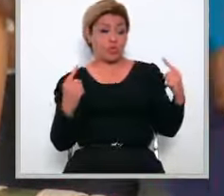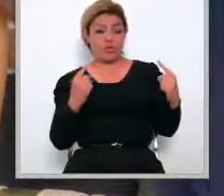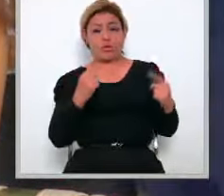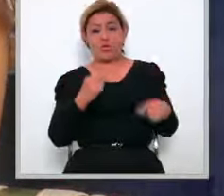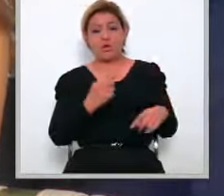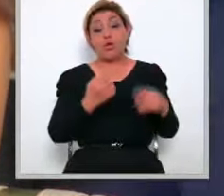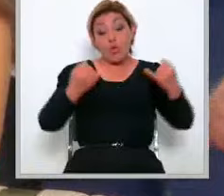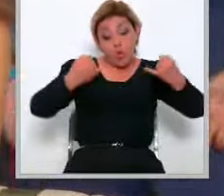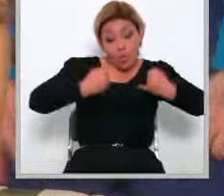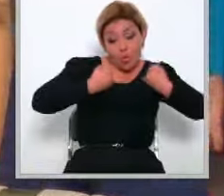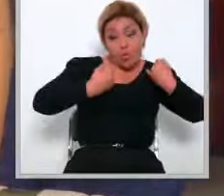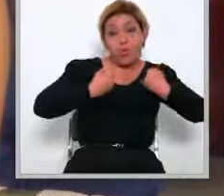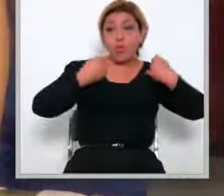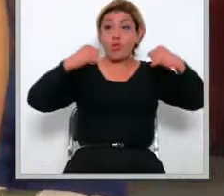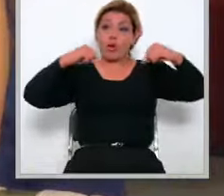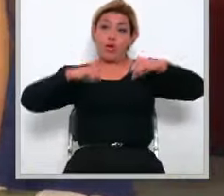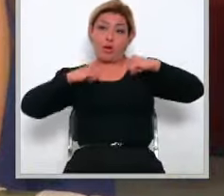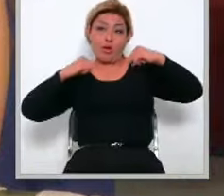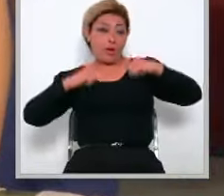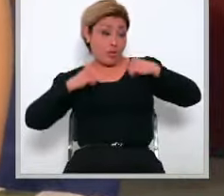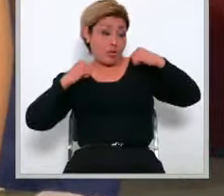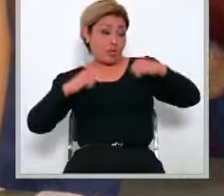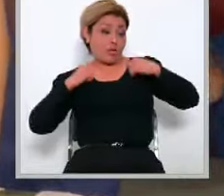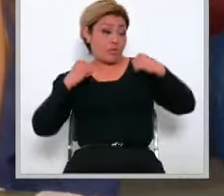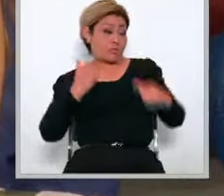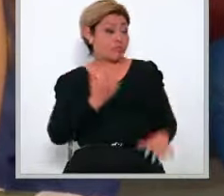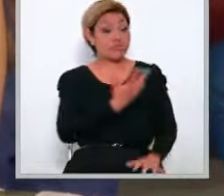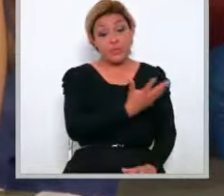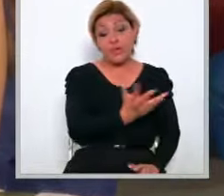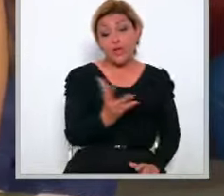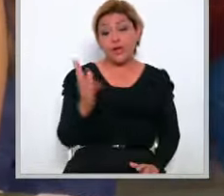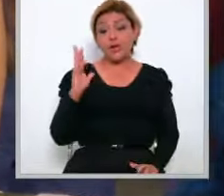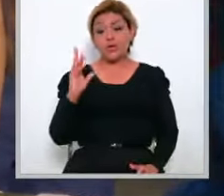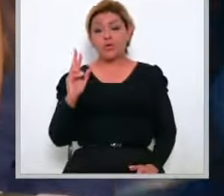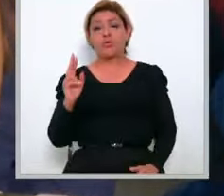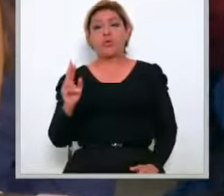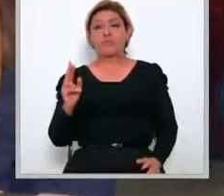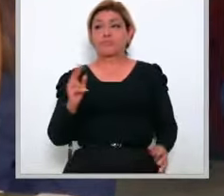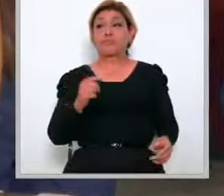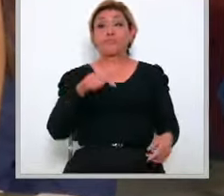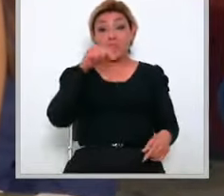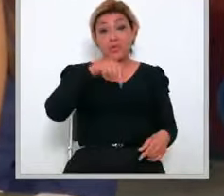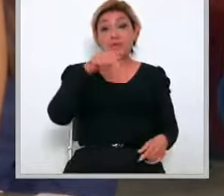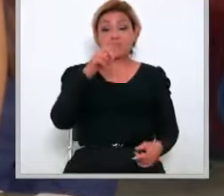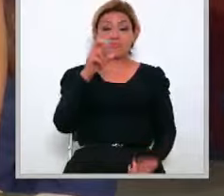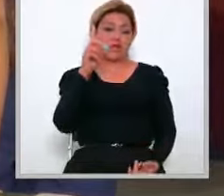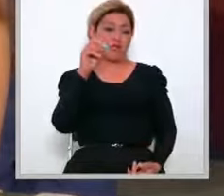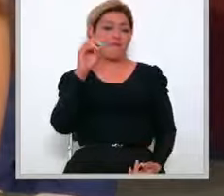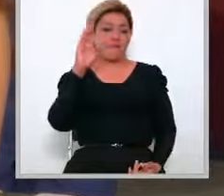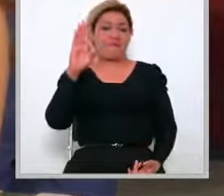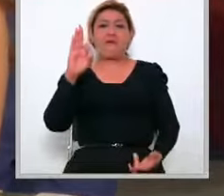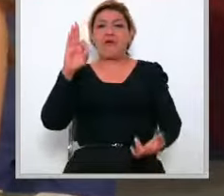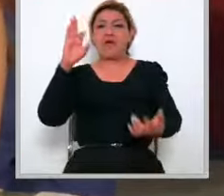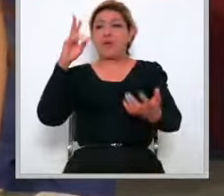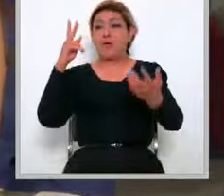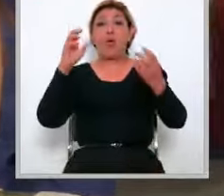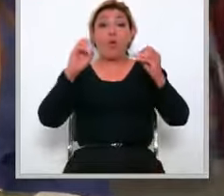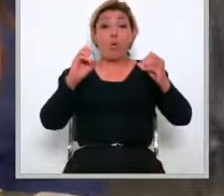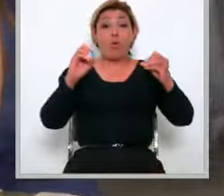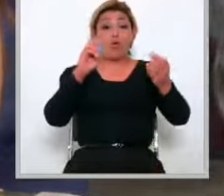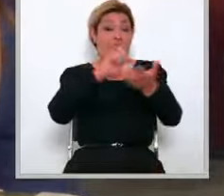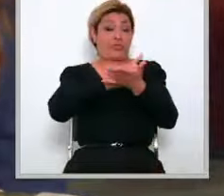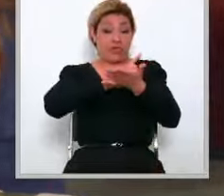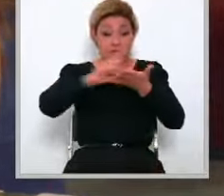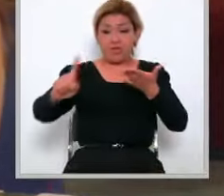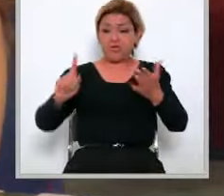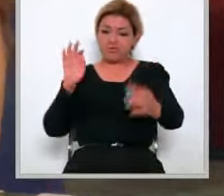como jóvenes tengamos tanto apoyo, y que los jóvenes ahorita estemos teniendo tanto apoyo, porque al final del día somos el